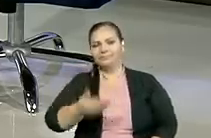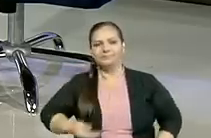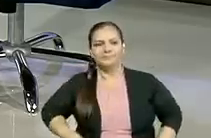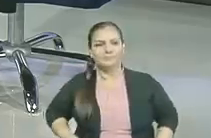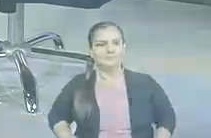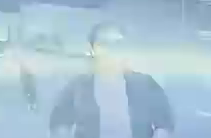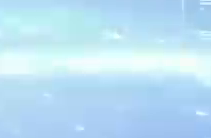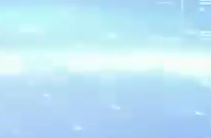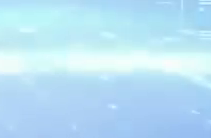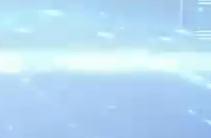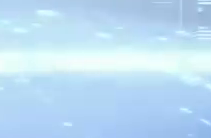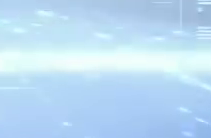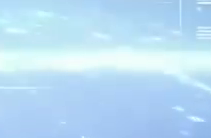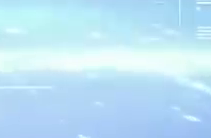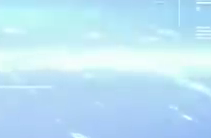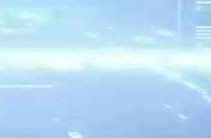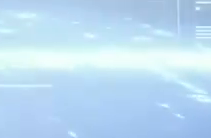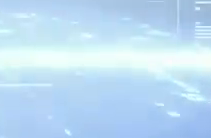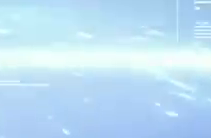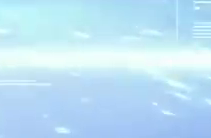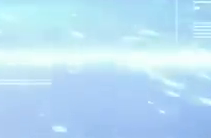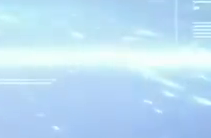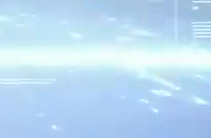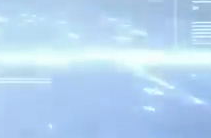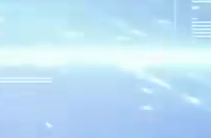Arévalos continúa con más información.